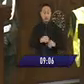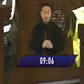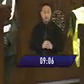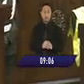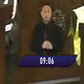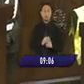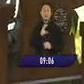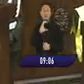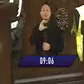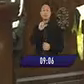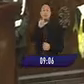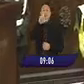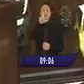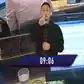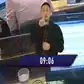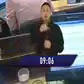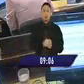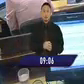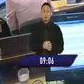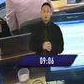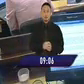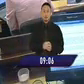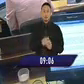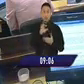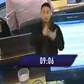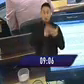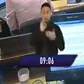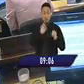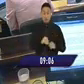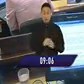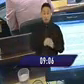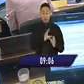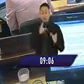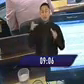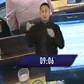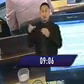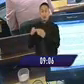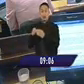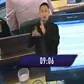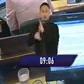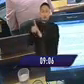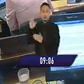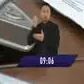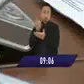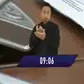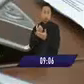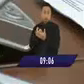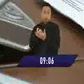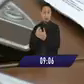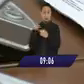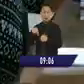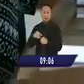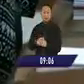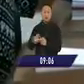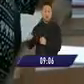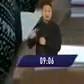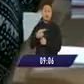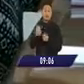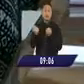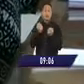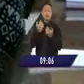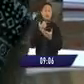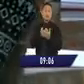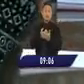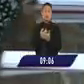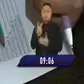de administración legislativa y de pasar este filtro podrá ir a la comisión de desarrollo económico o régimen económico